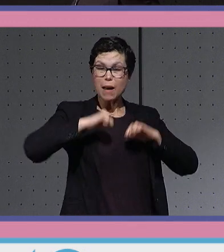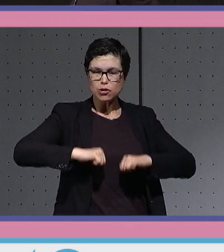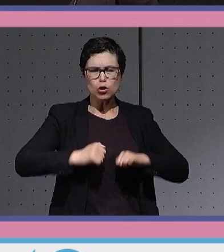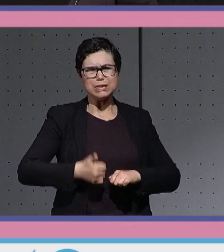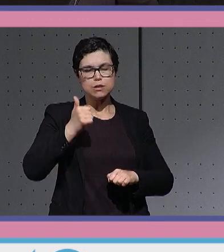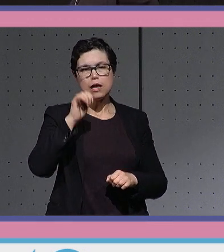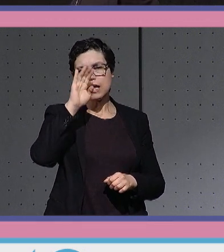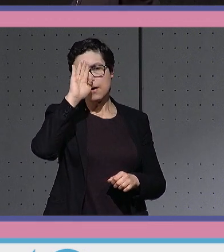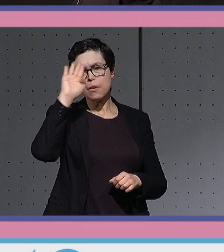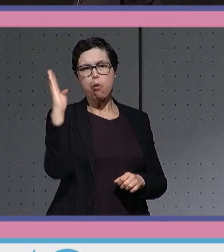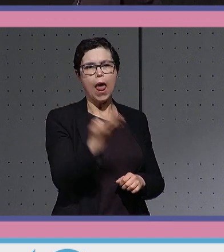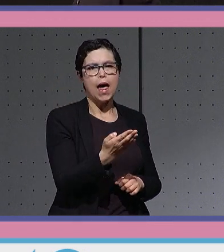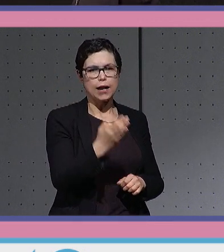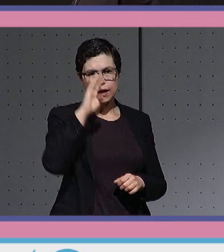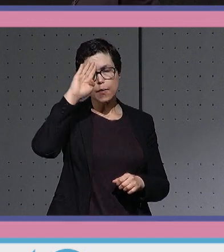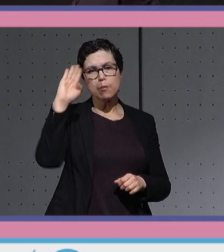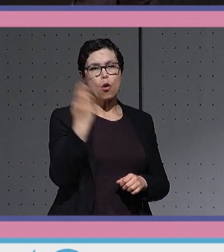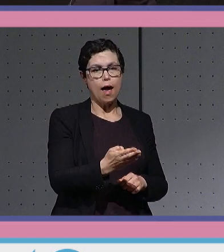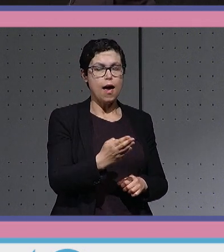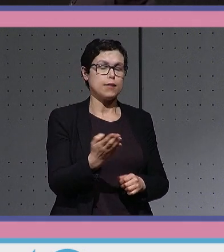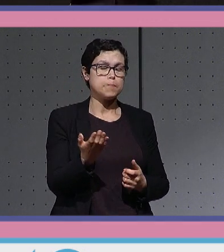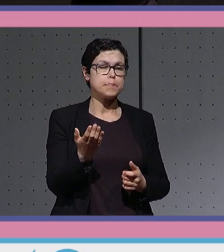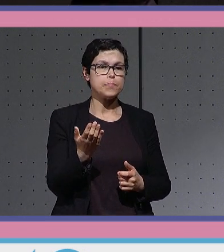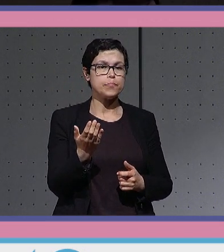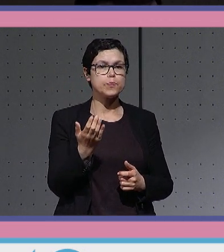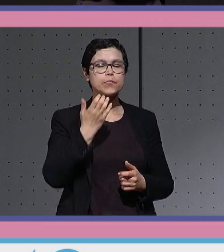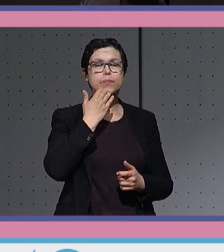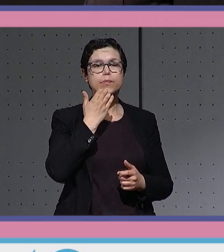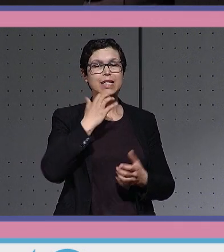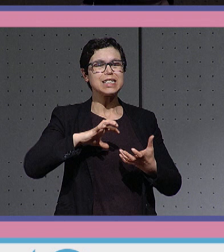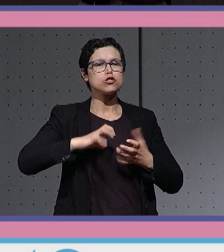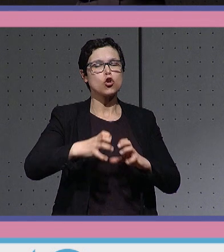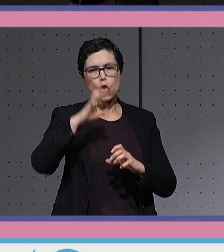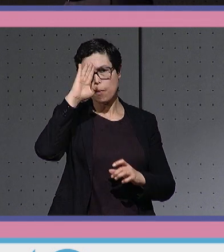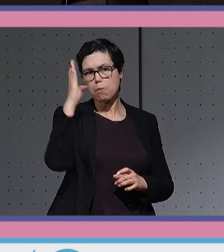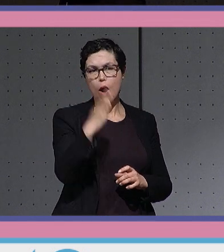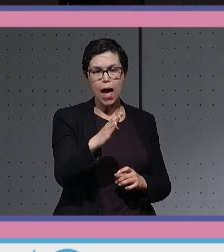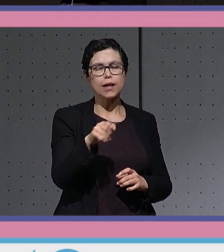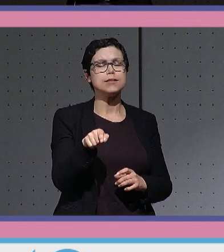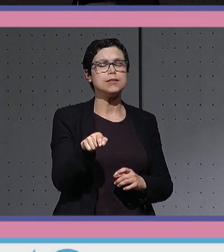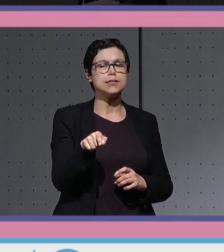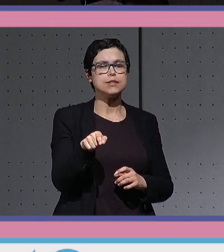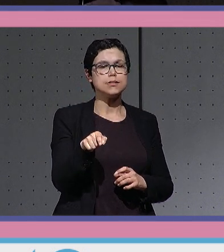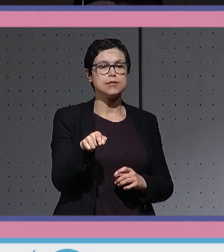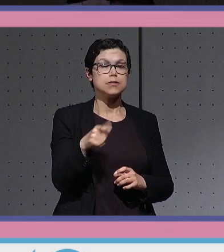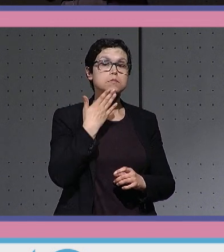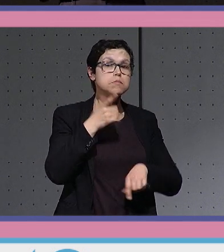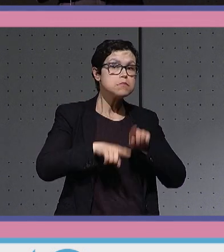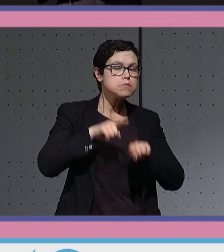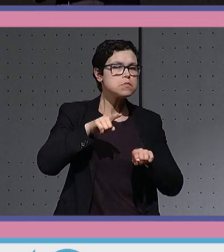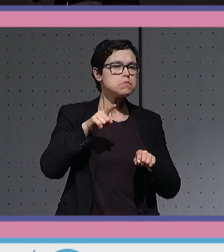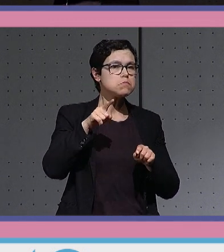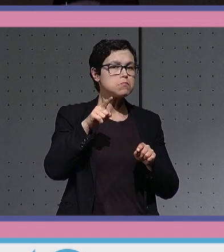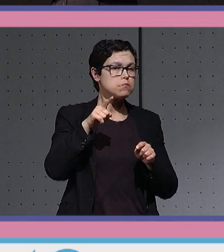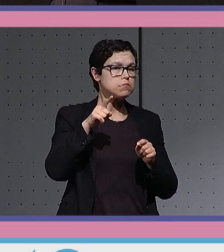incluso sin llegar al trastorno bipolar diagnosticado per se, que para que los que a lo mejor no lo tengáis así tan en la cabeza,